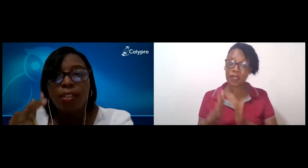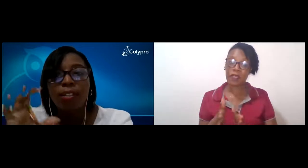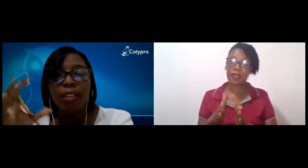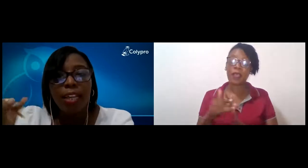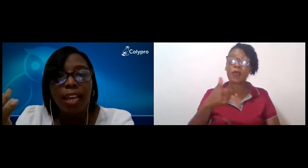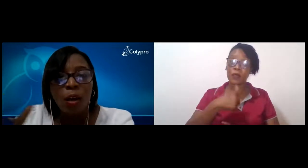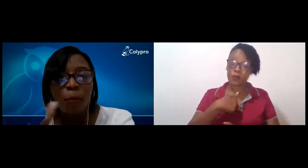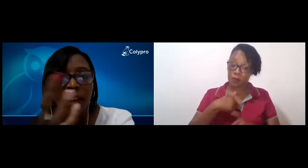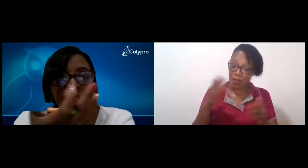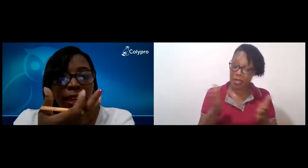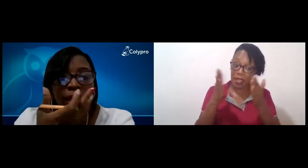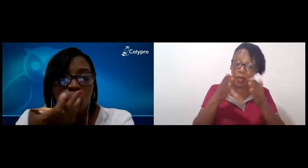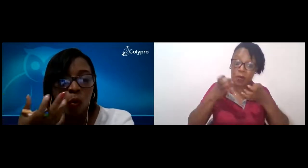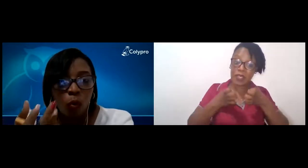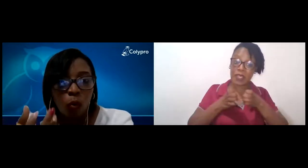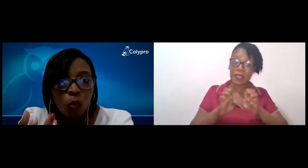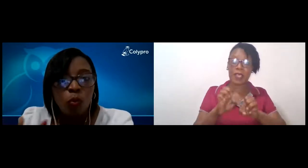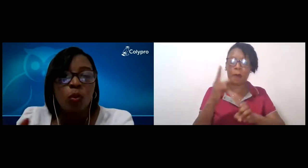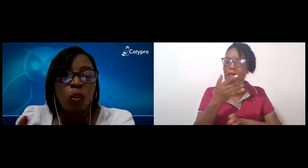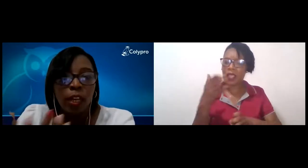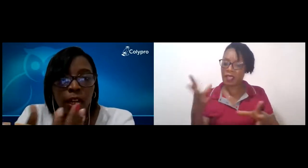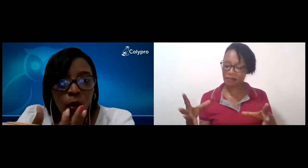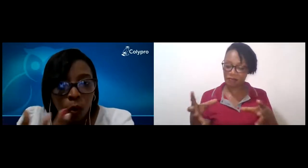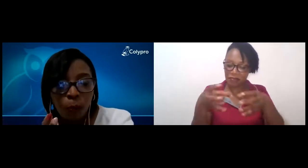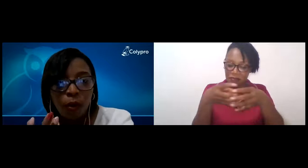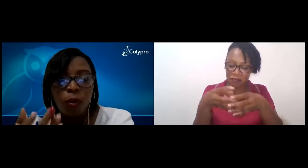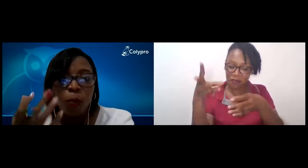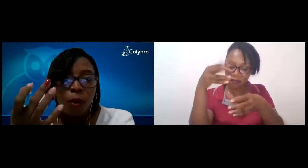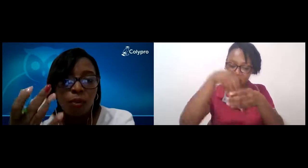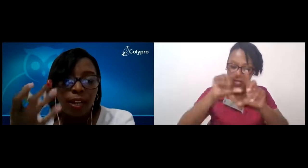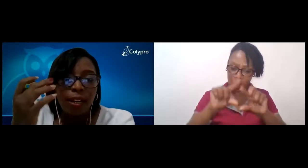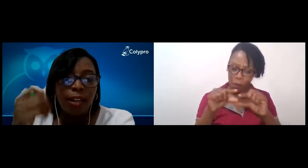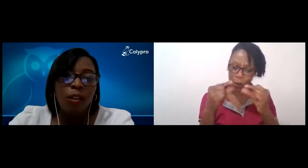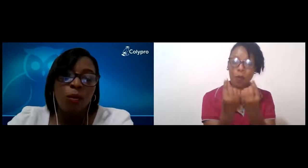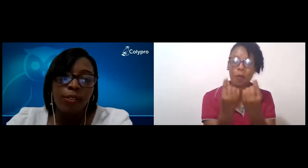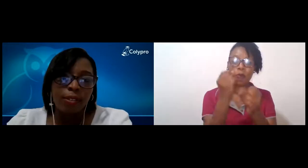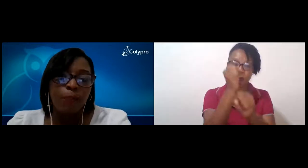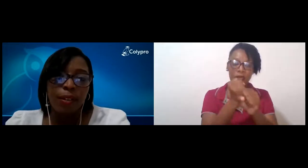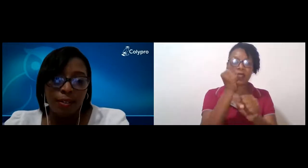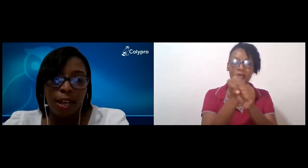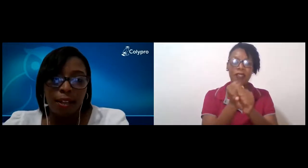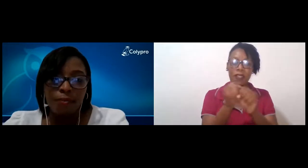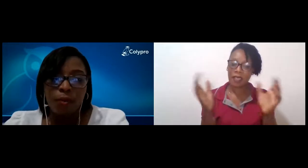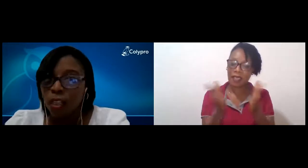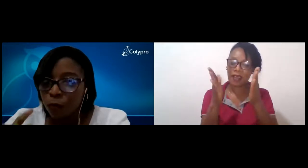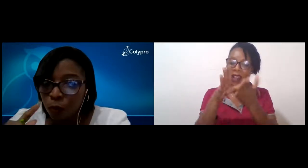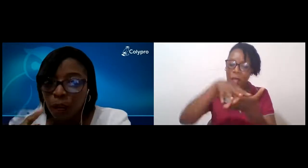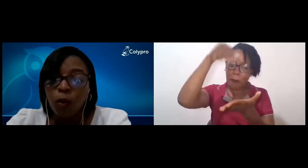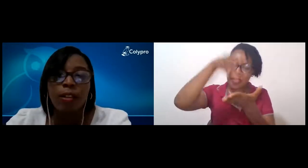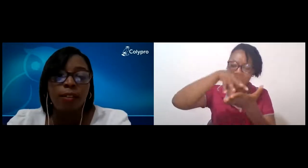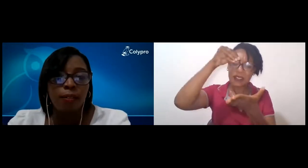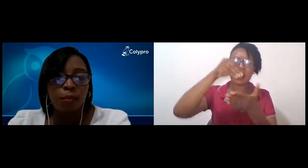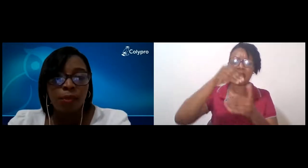Yo genero una estrategia para que en el conjunto, el grupo, podamos generar pues ese aprendizaje de